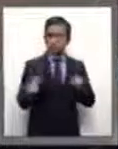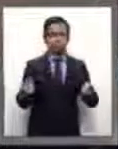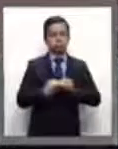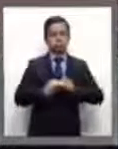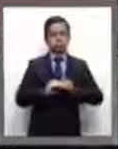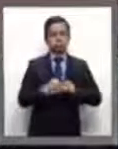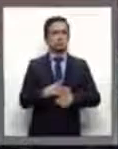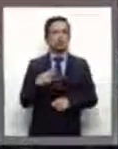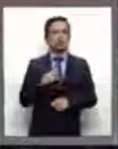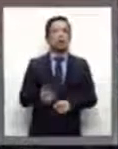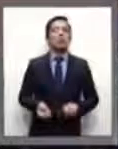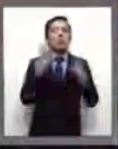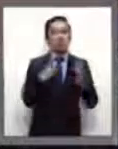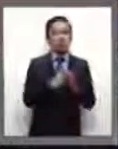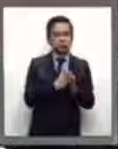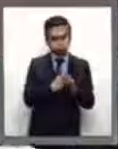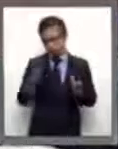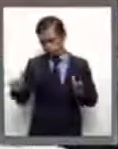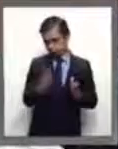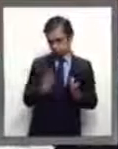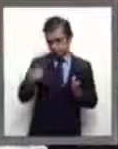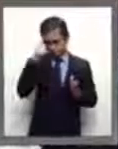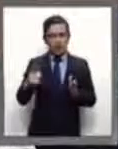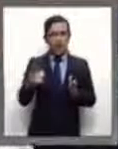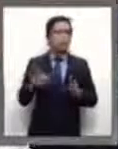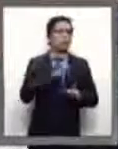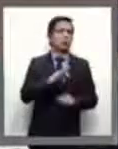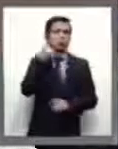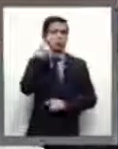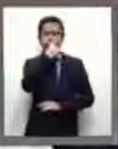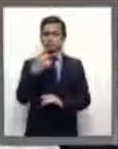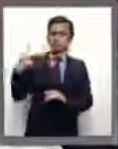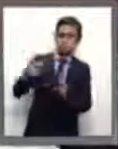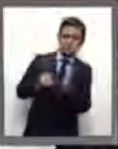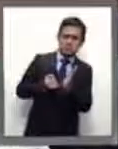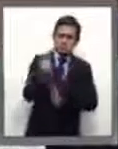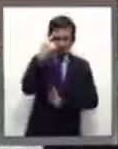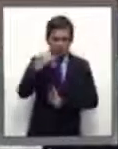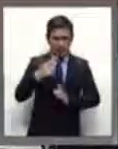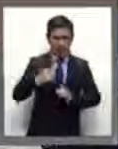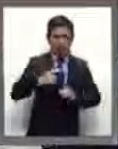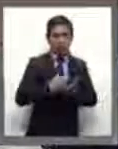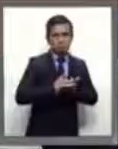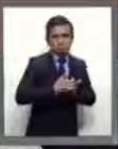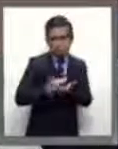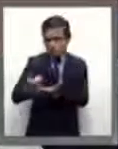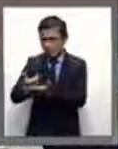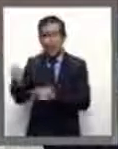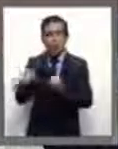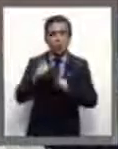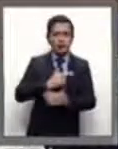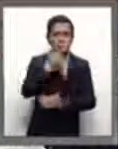margen discrecional en el manejo de plazas eventuales o de honorarios asimilados, que genera